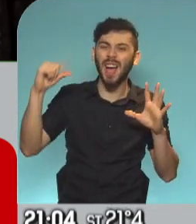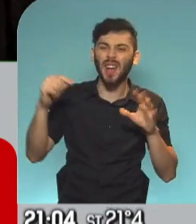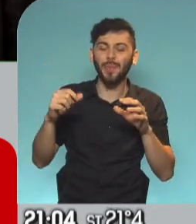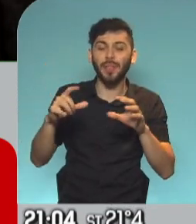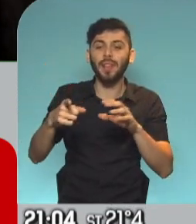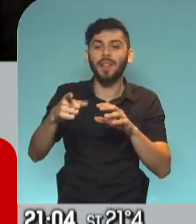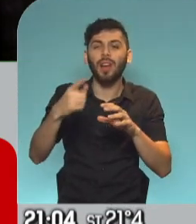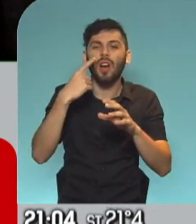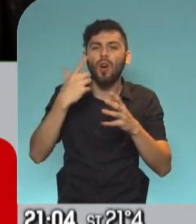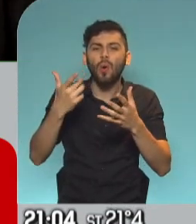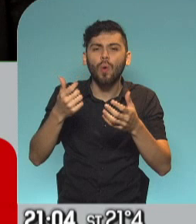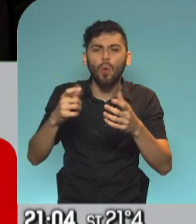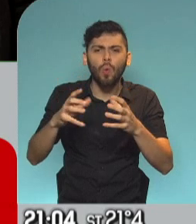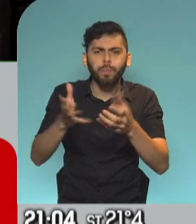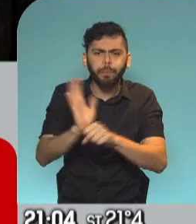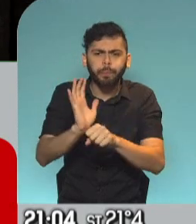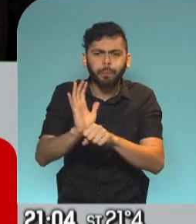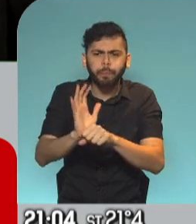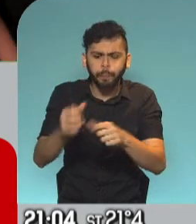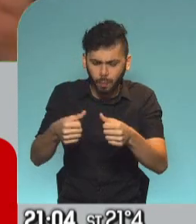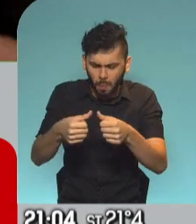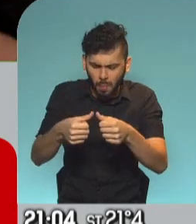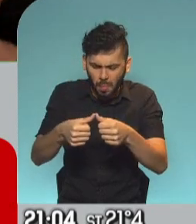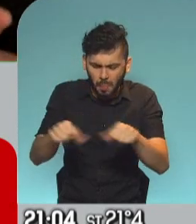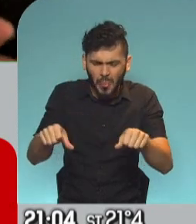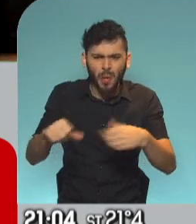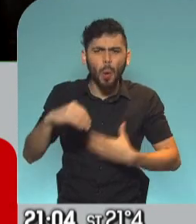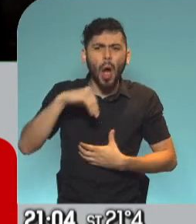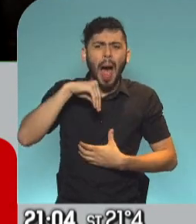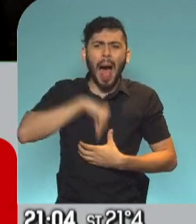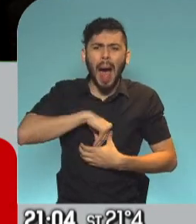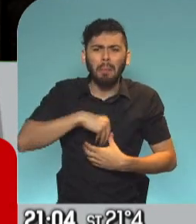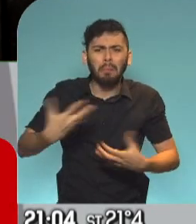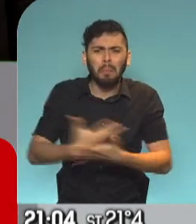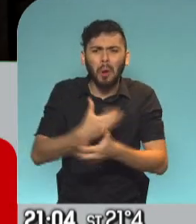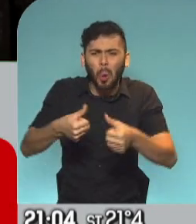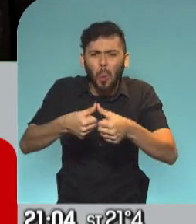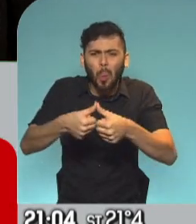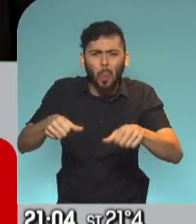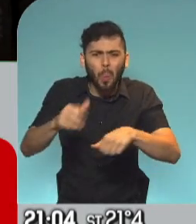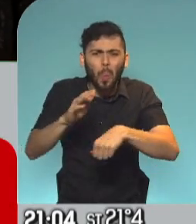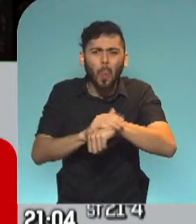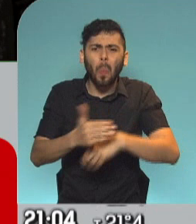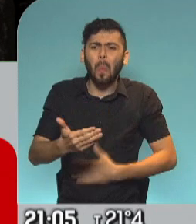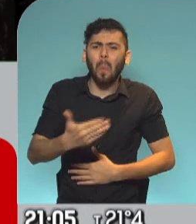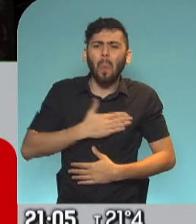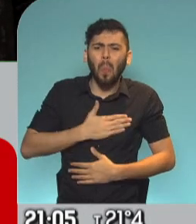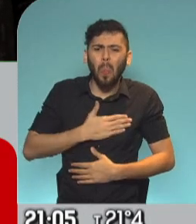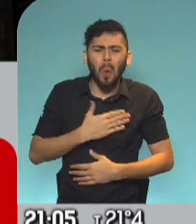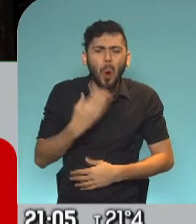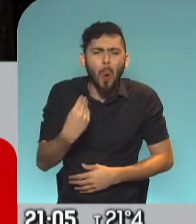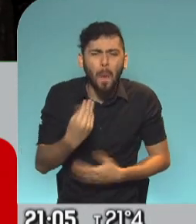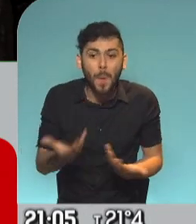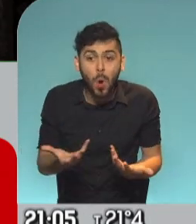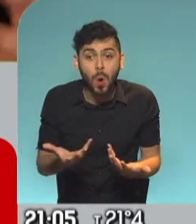de bueno, ¿y cómo hace uno para pegarse esto en el alma? Y ahí estamos todos con esa curita tratando de cicatrizar este